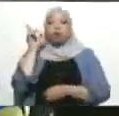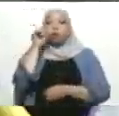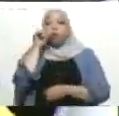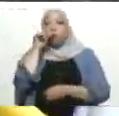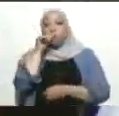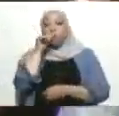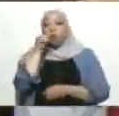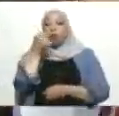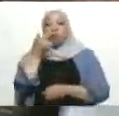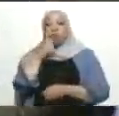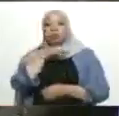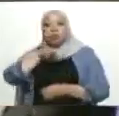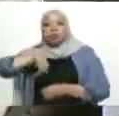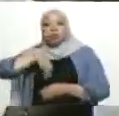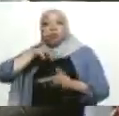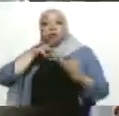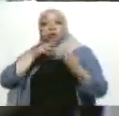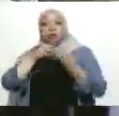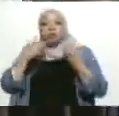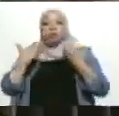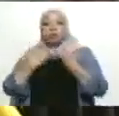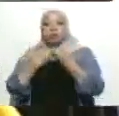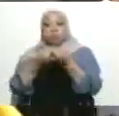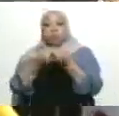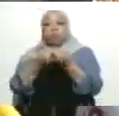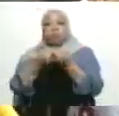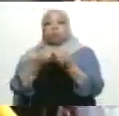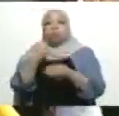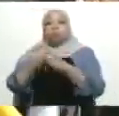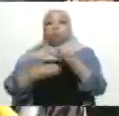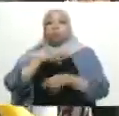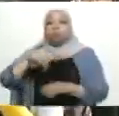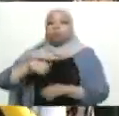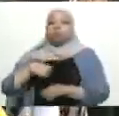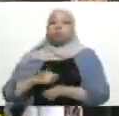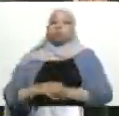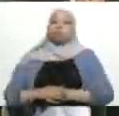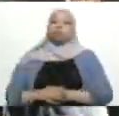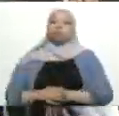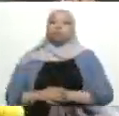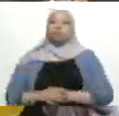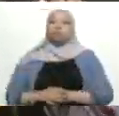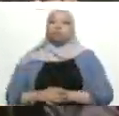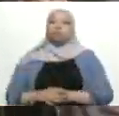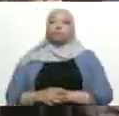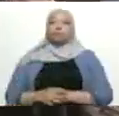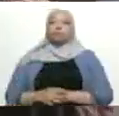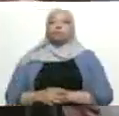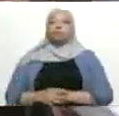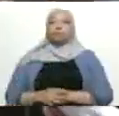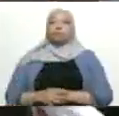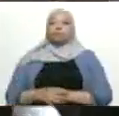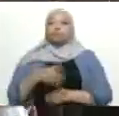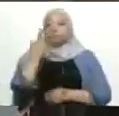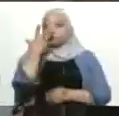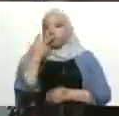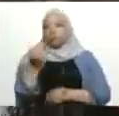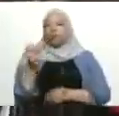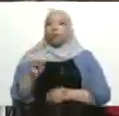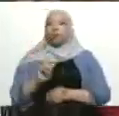hombres, mujeres y hombres, juntos y unidos. Debemos dar esta batalla. A ellos les no entienden lo que ocurre en